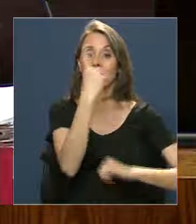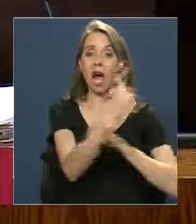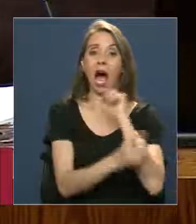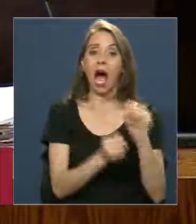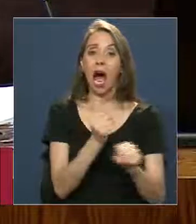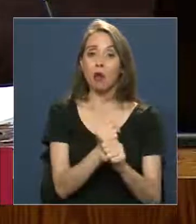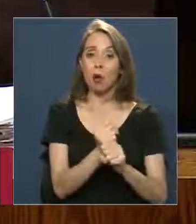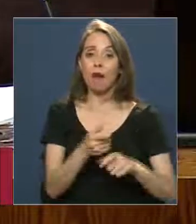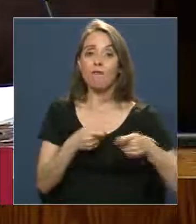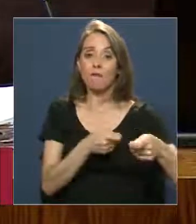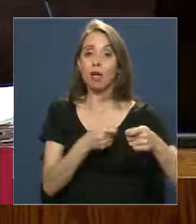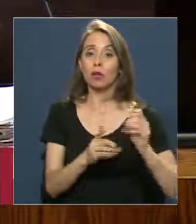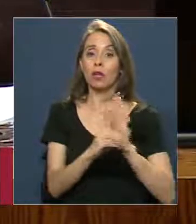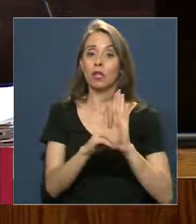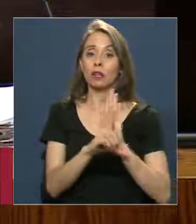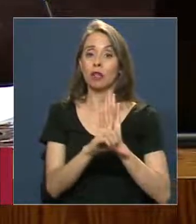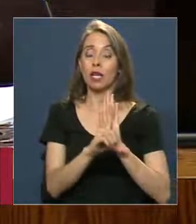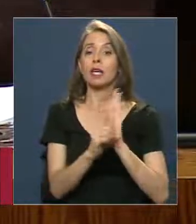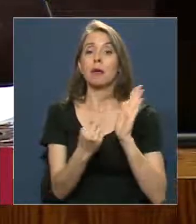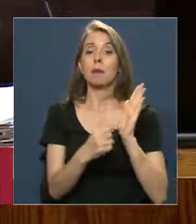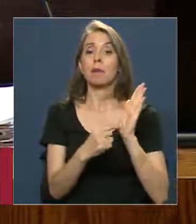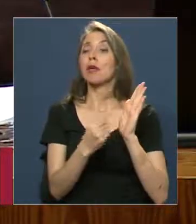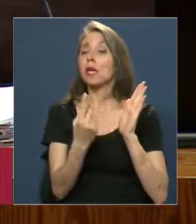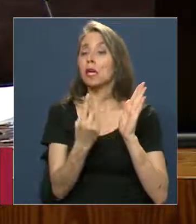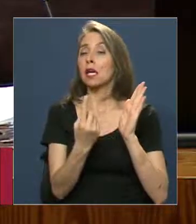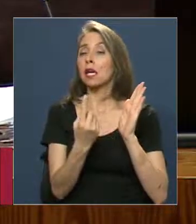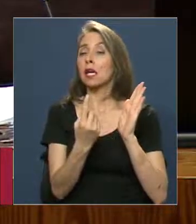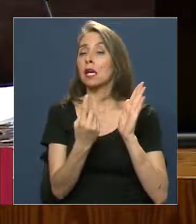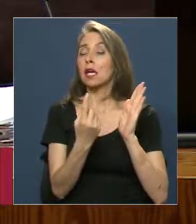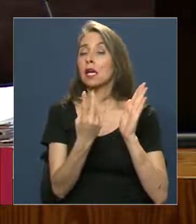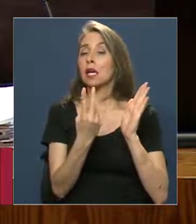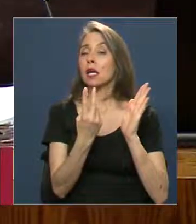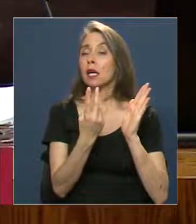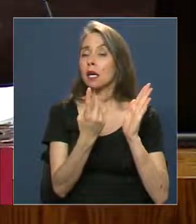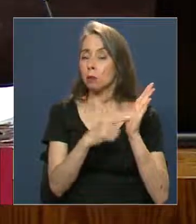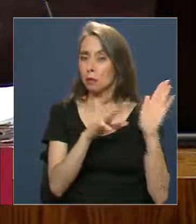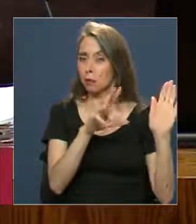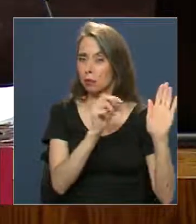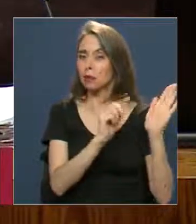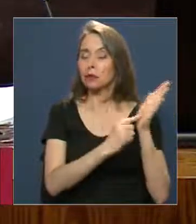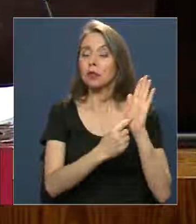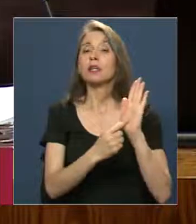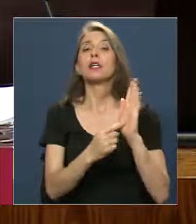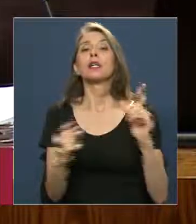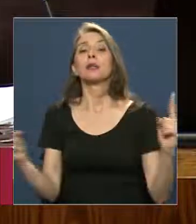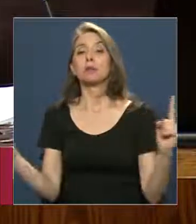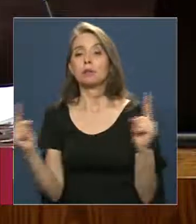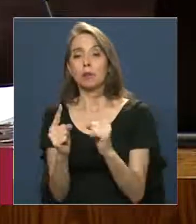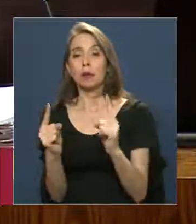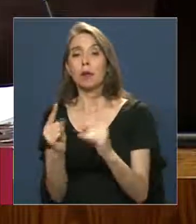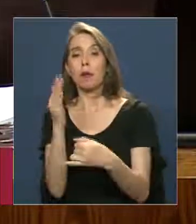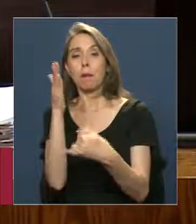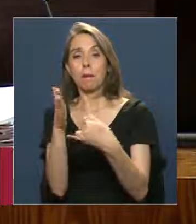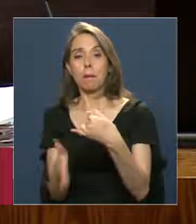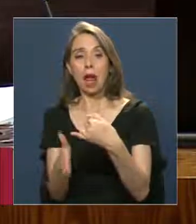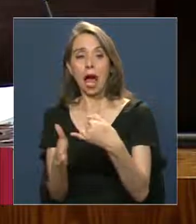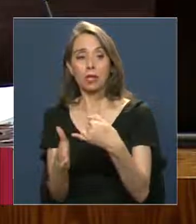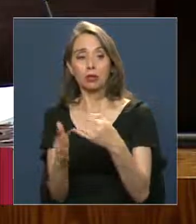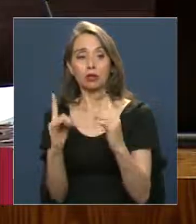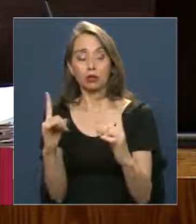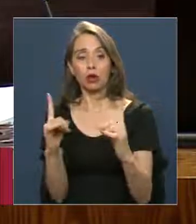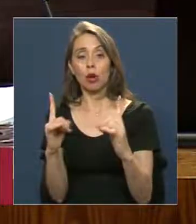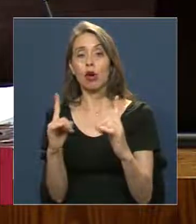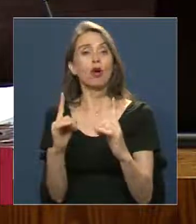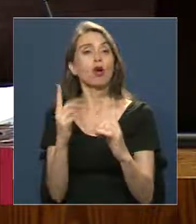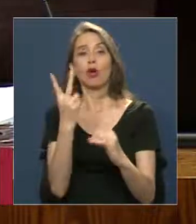lo que establece el decreto ley del año 80, tuvieran la oportunidad de forma acotada, durante un plazo que ya a estas alturas no va a superar